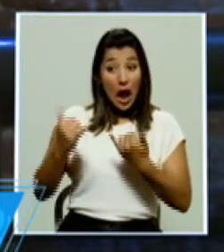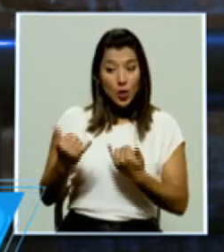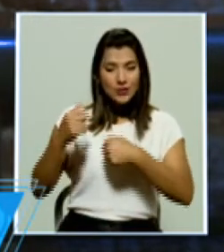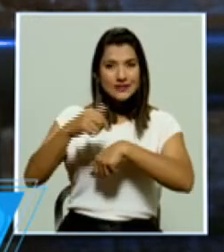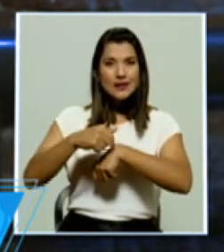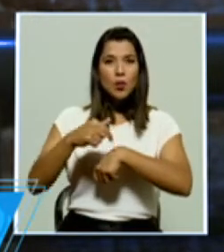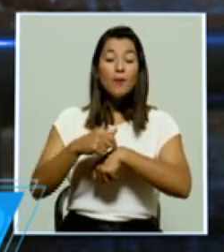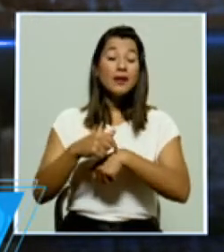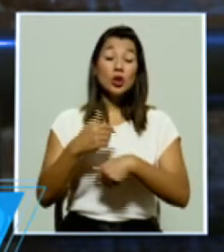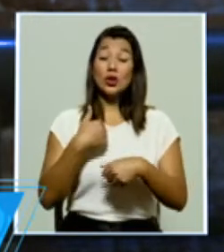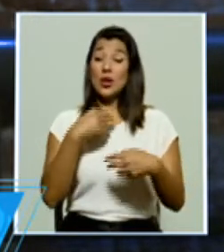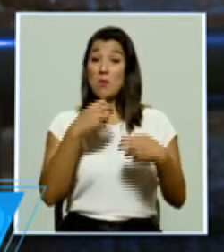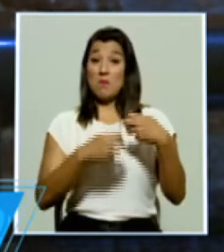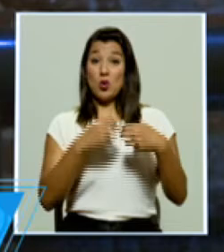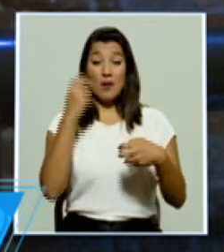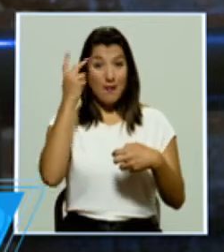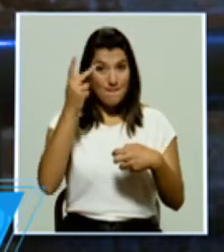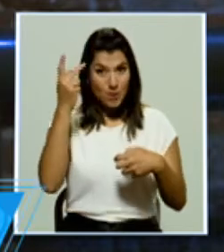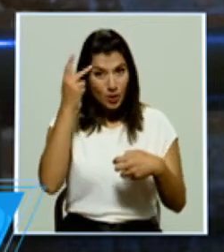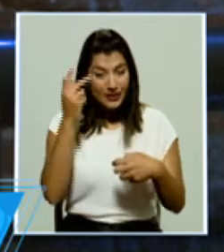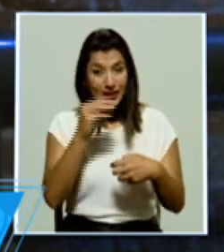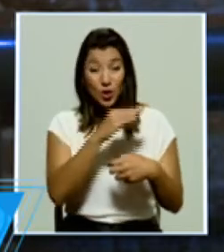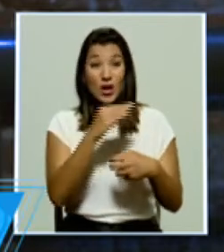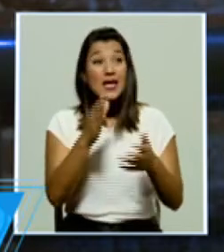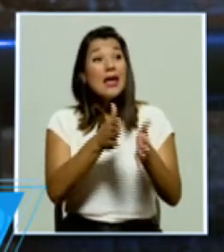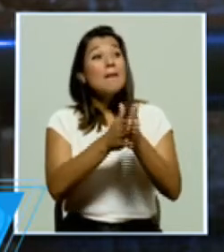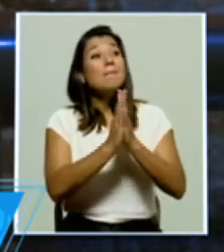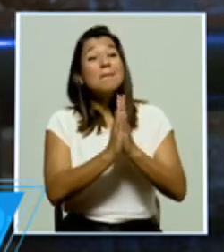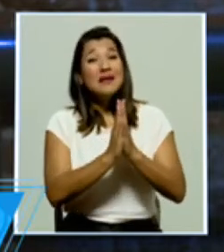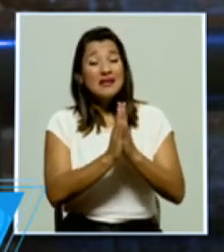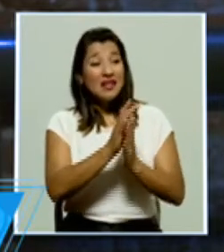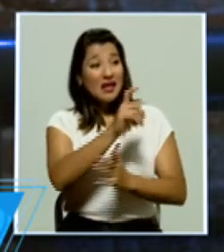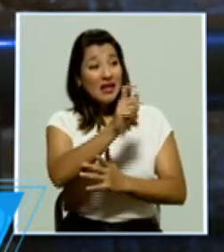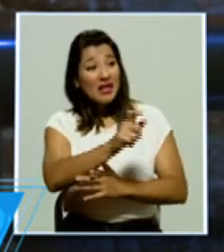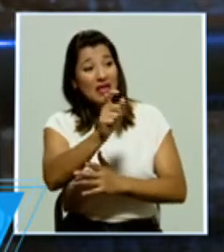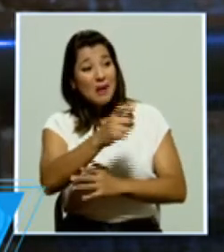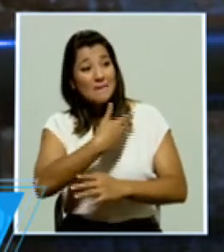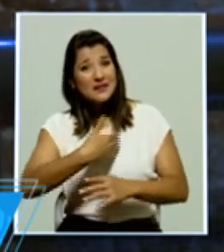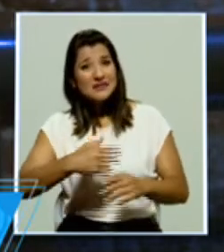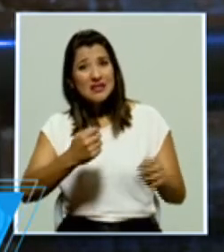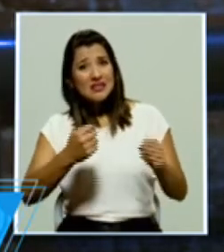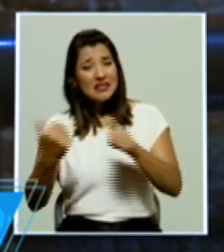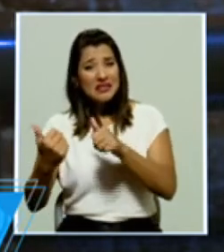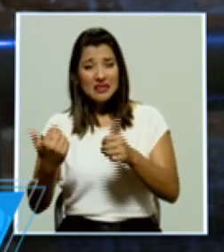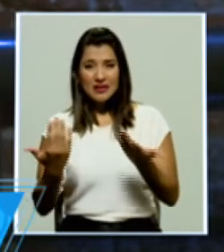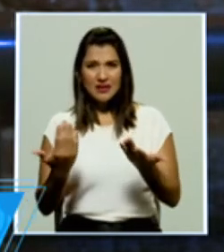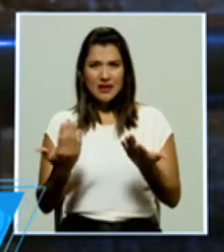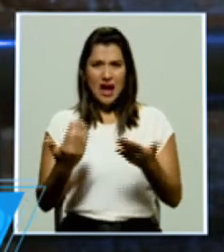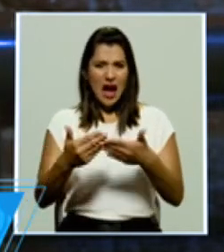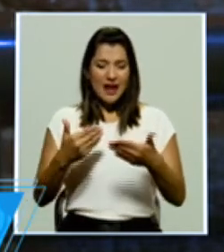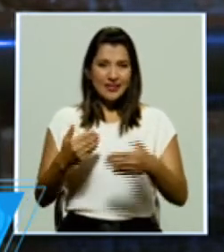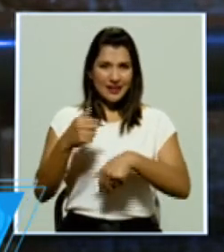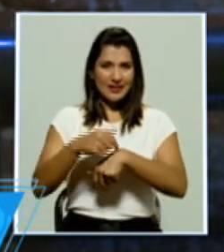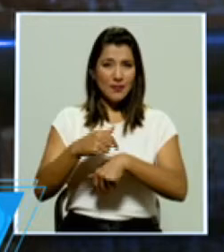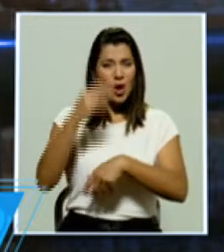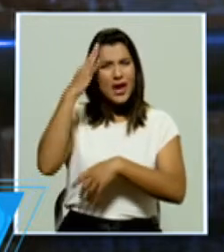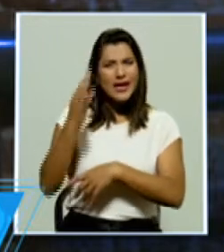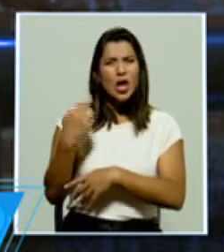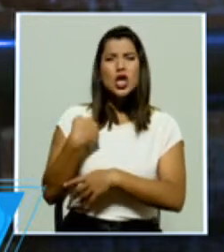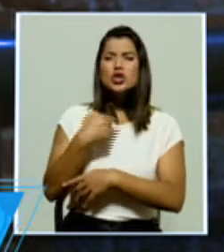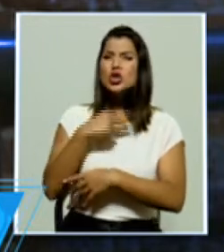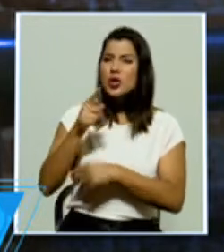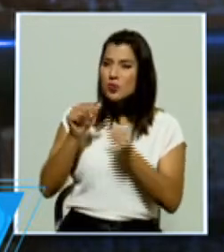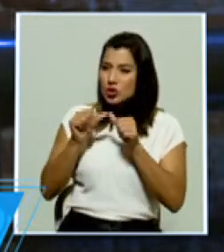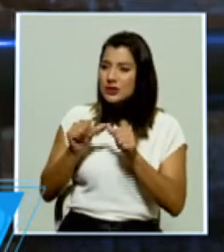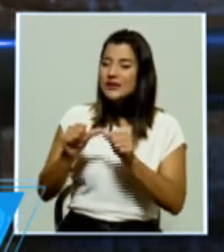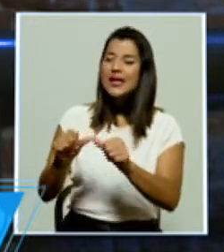más bien en crisis políticas, solicitando salidas anticipadas de presidentes muy recién electos, y yo creo que nosotros tenemos que seguir por la senda de